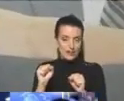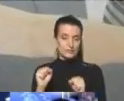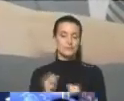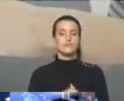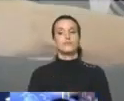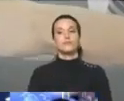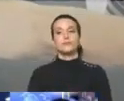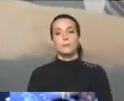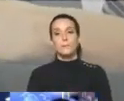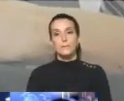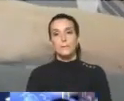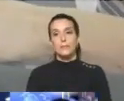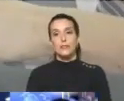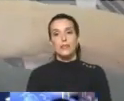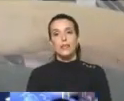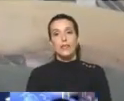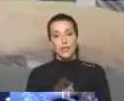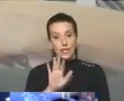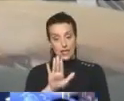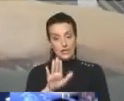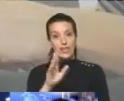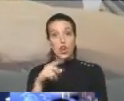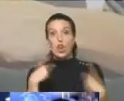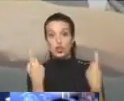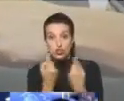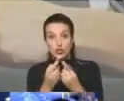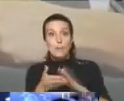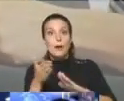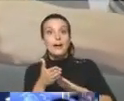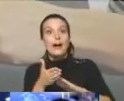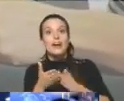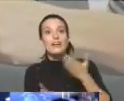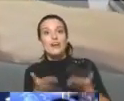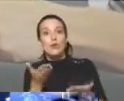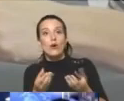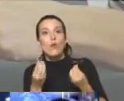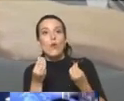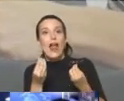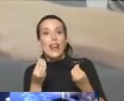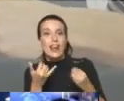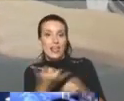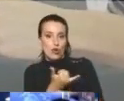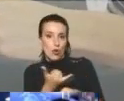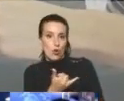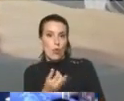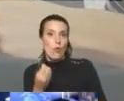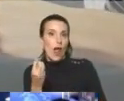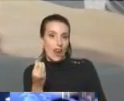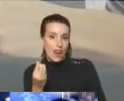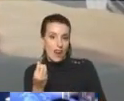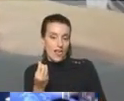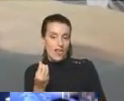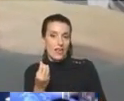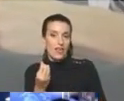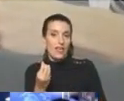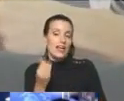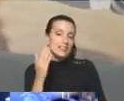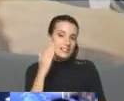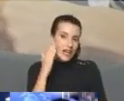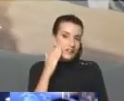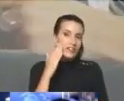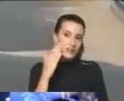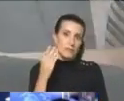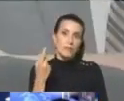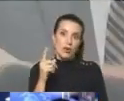el este mal hemos estamos en proceso de evaluar los daños para aportar una estimación razonable de cuánto va a ser el perjuicio importante